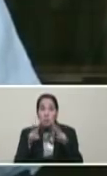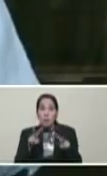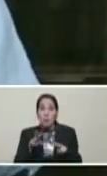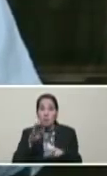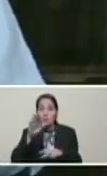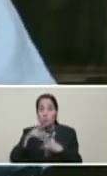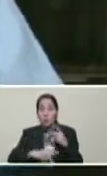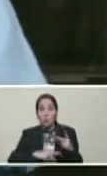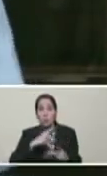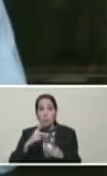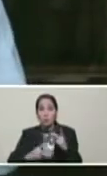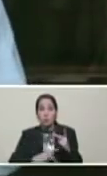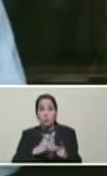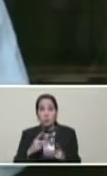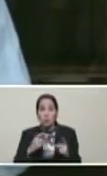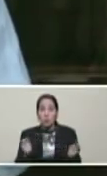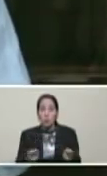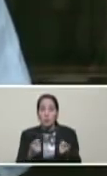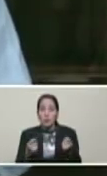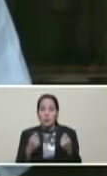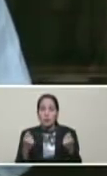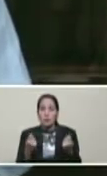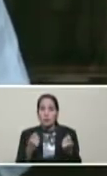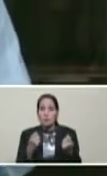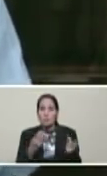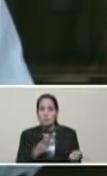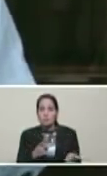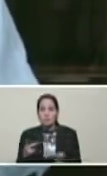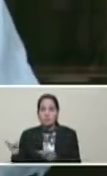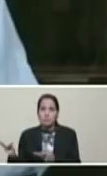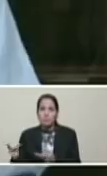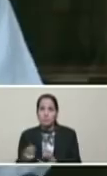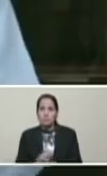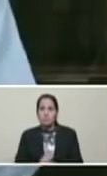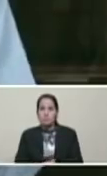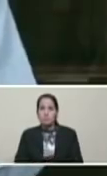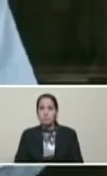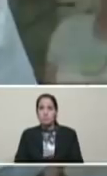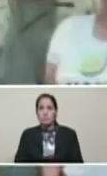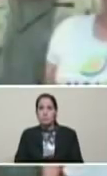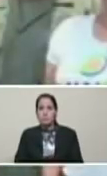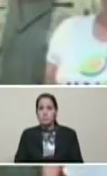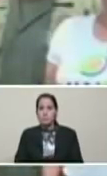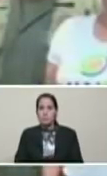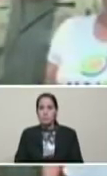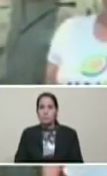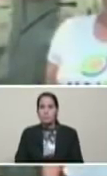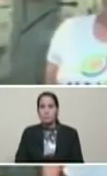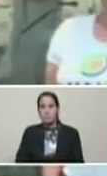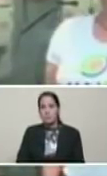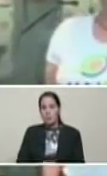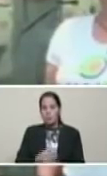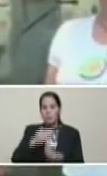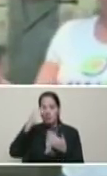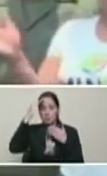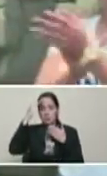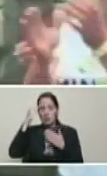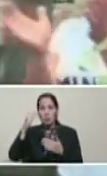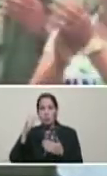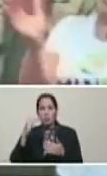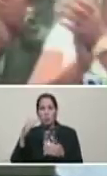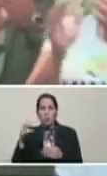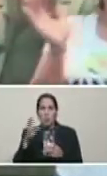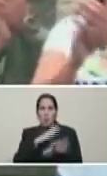producción y prosperidad adelante ministro víctor acá no saludo presidente del